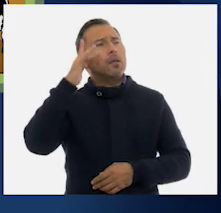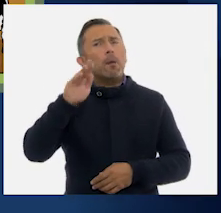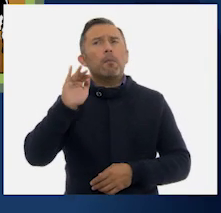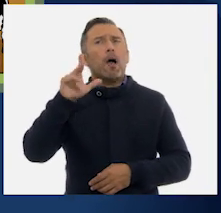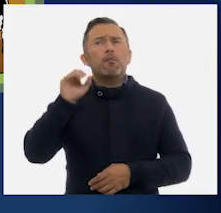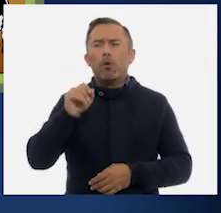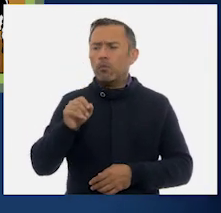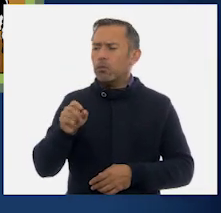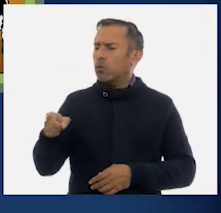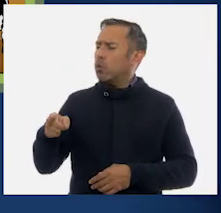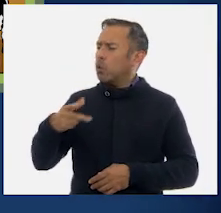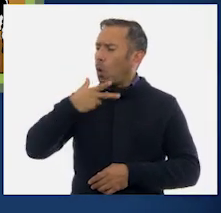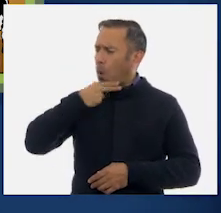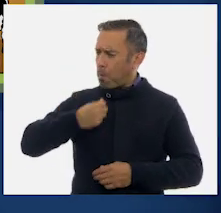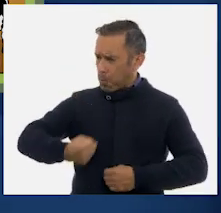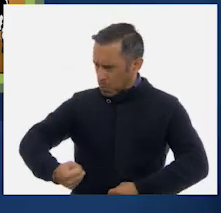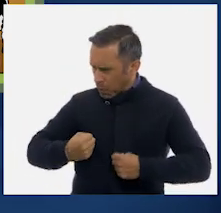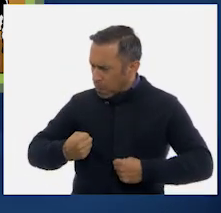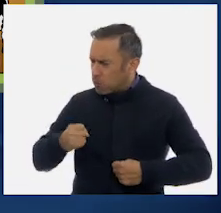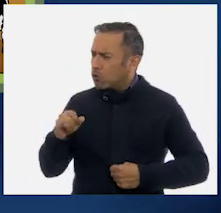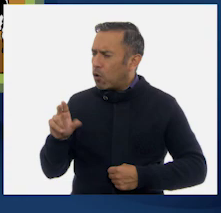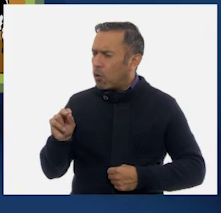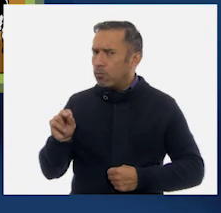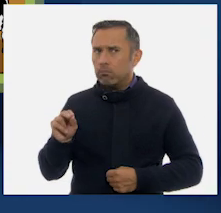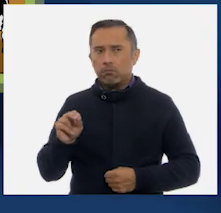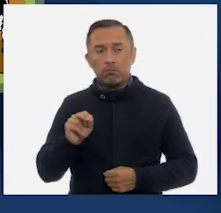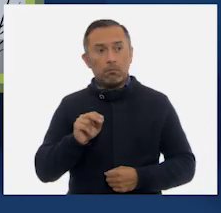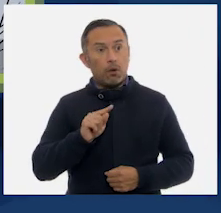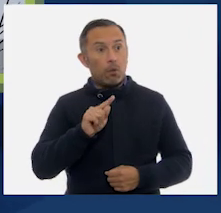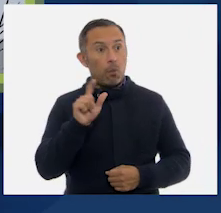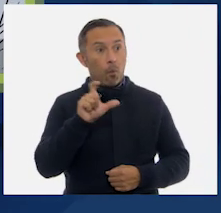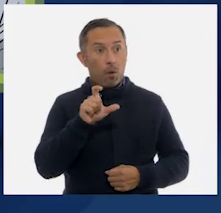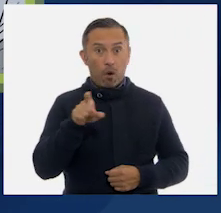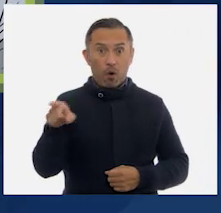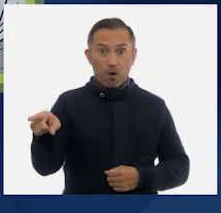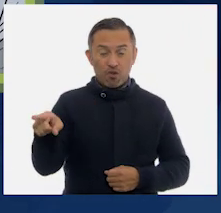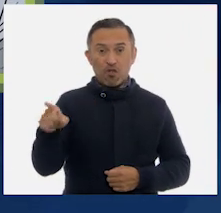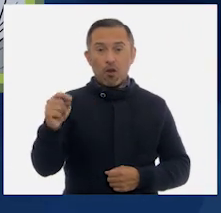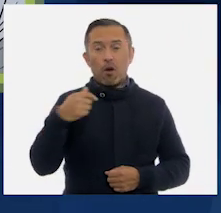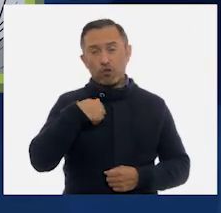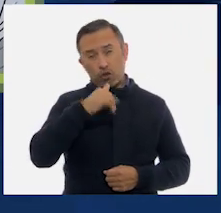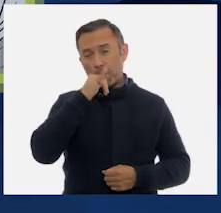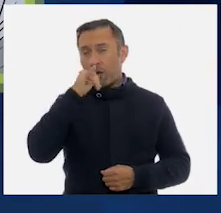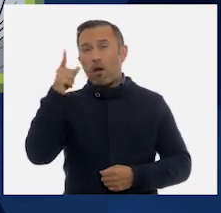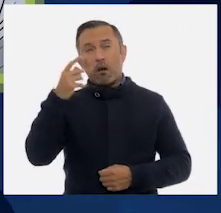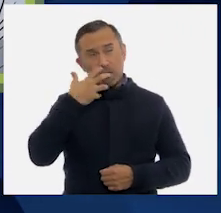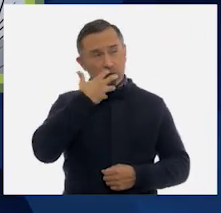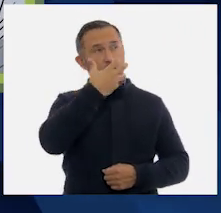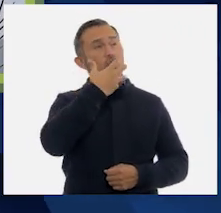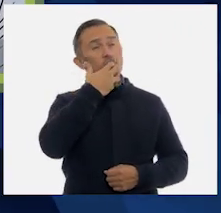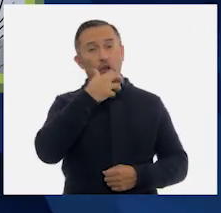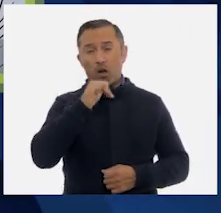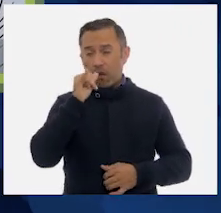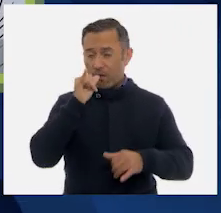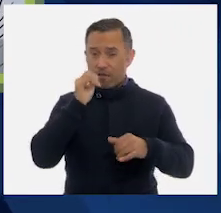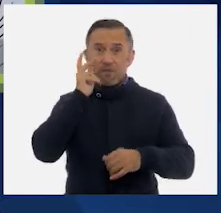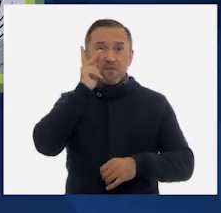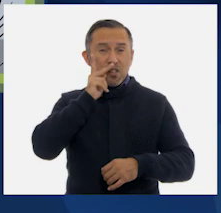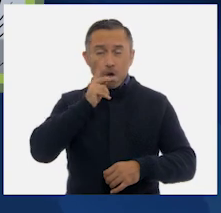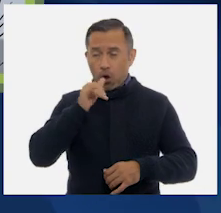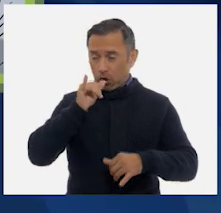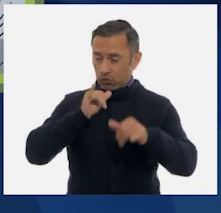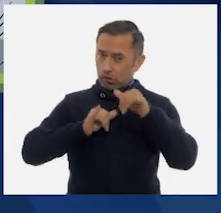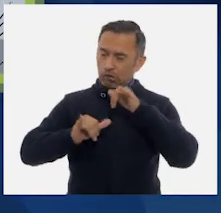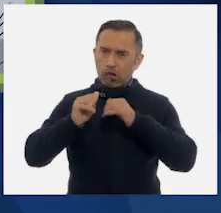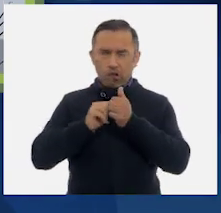¿Qué tan hombres son? Este Máximo, cuando toma, anda por ahí gritando. Y de que bebo vino, parece que bebo leones,